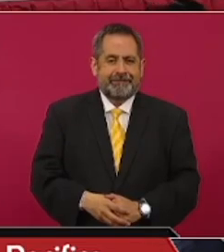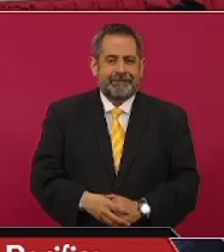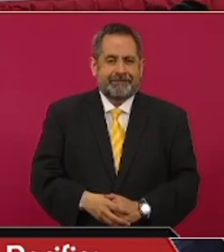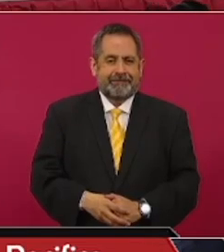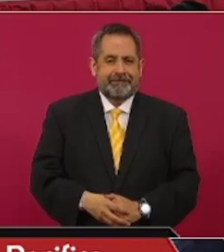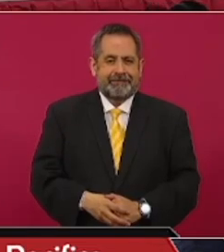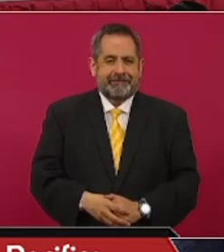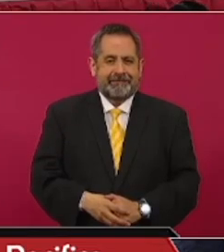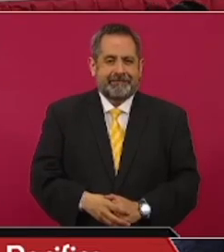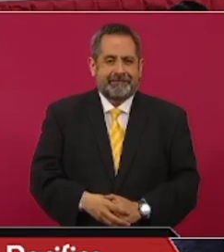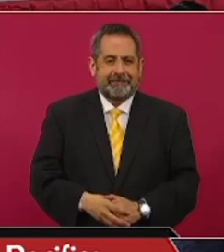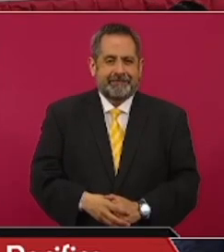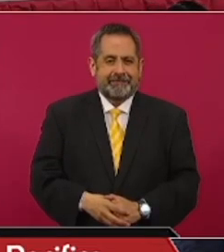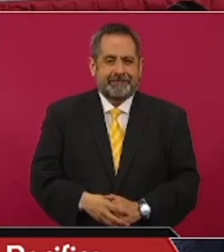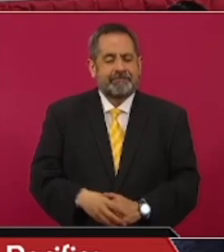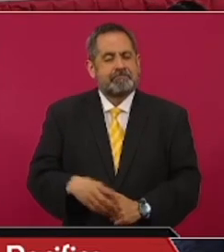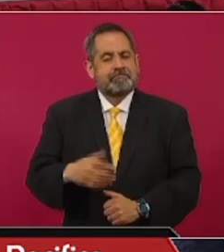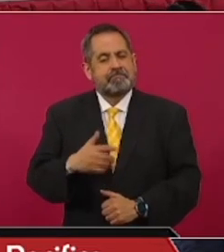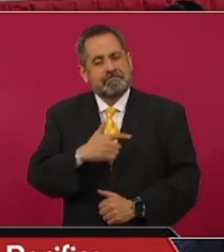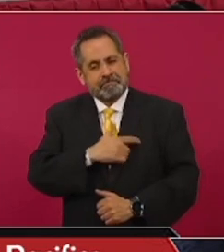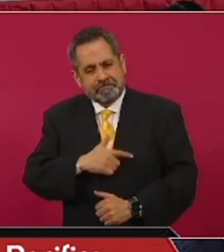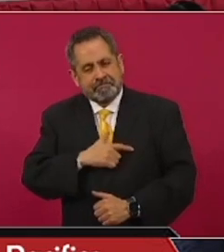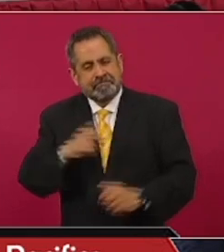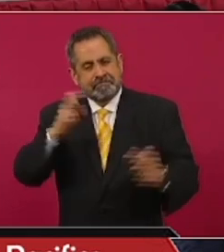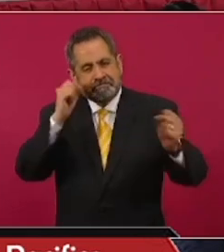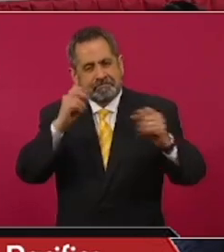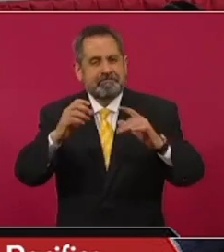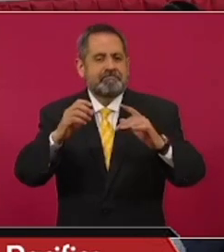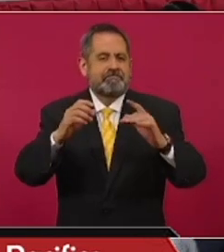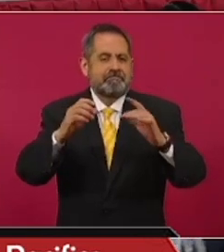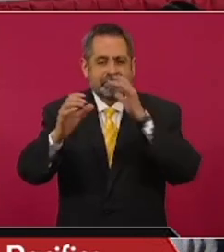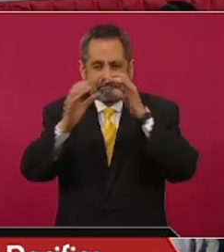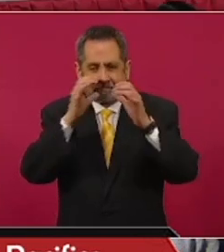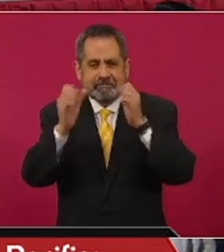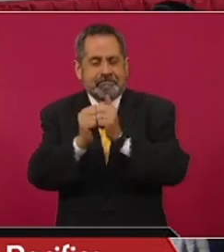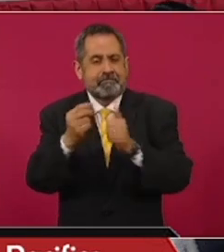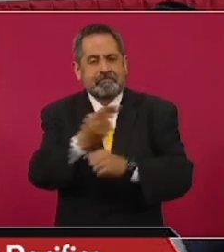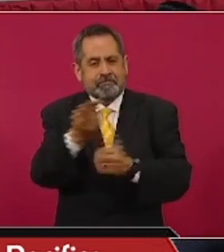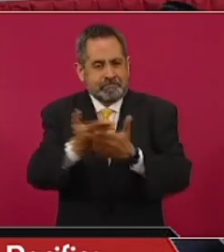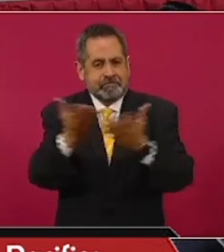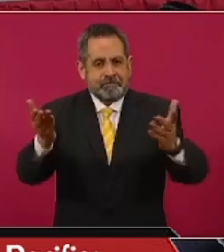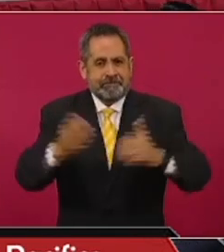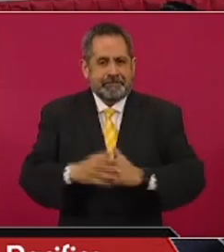Pues me da gusto poderme comunicar con ustedes. Estoy